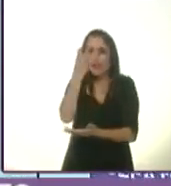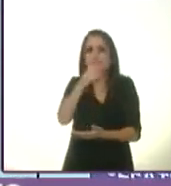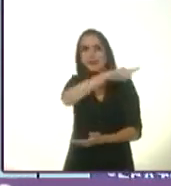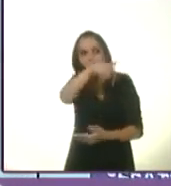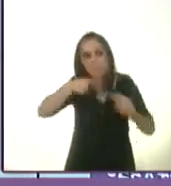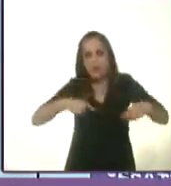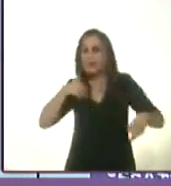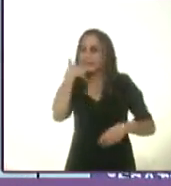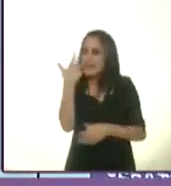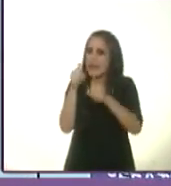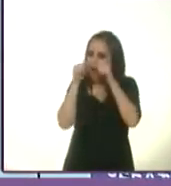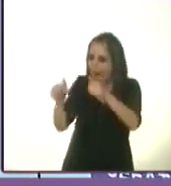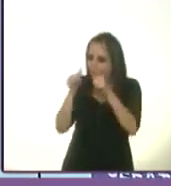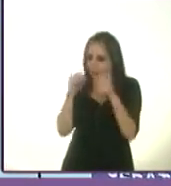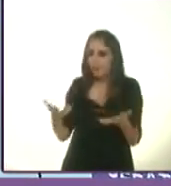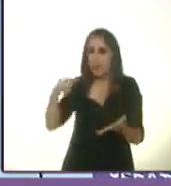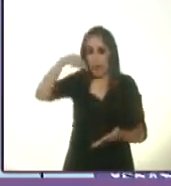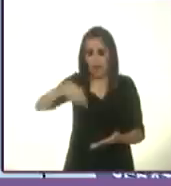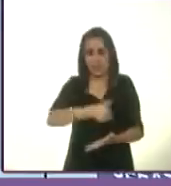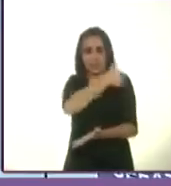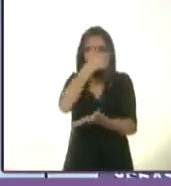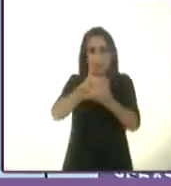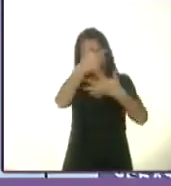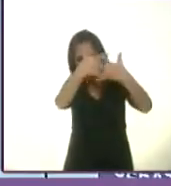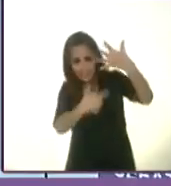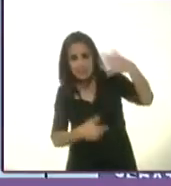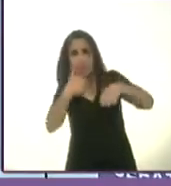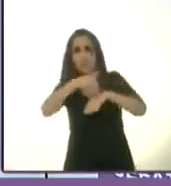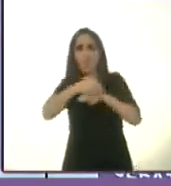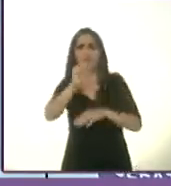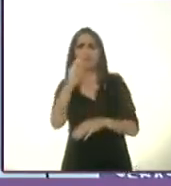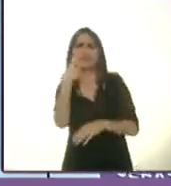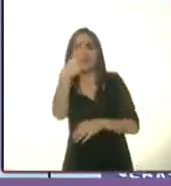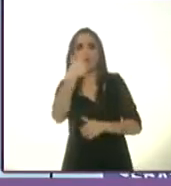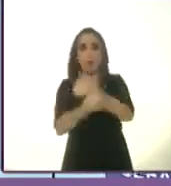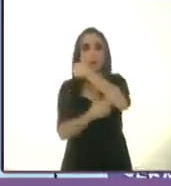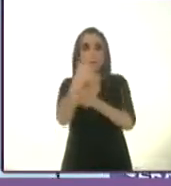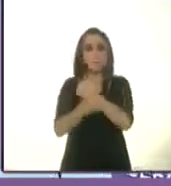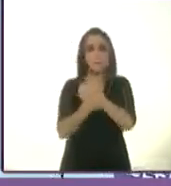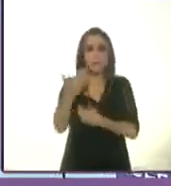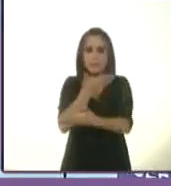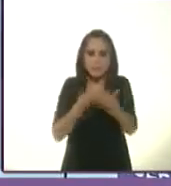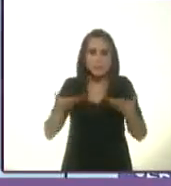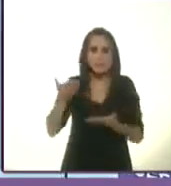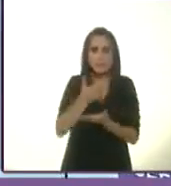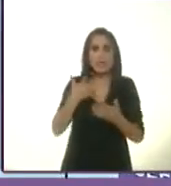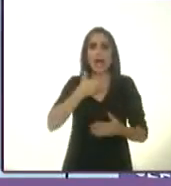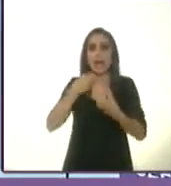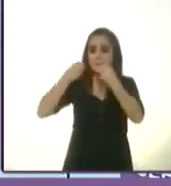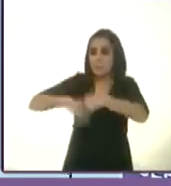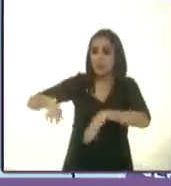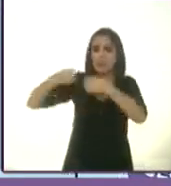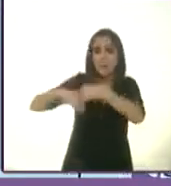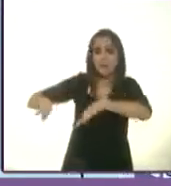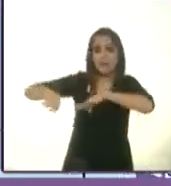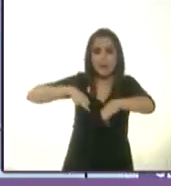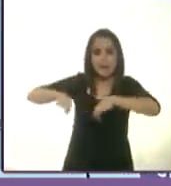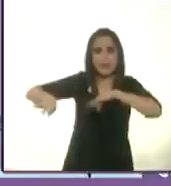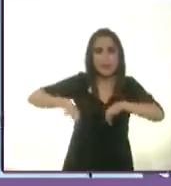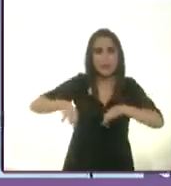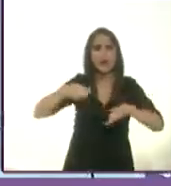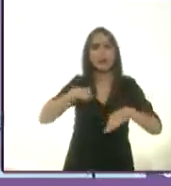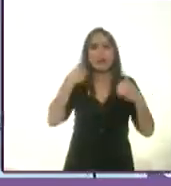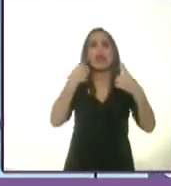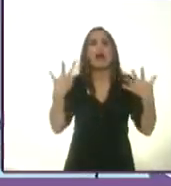la gente somos la ciudad número 31 en competitividad perdemos empleos por millones que tenemos que hacer